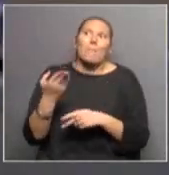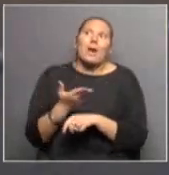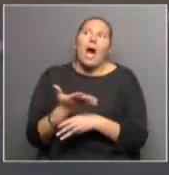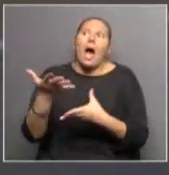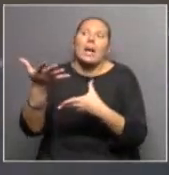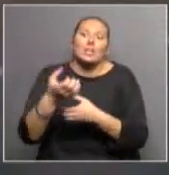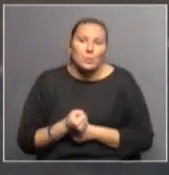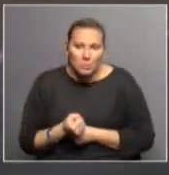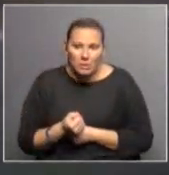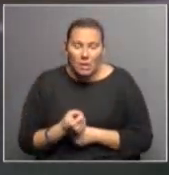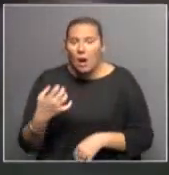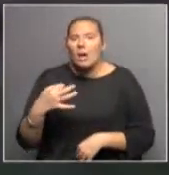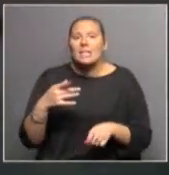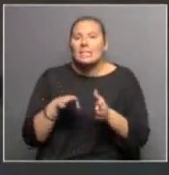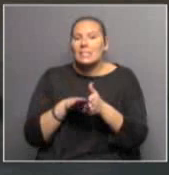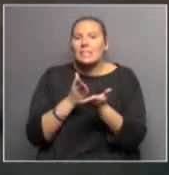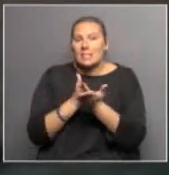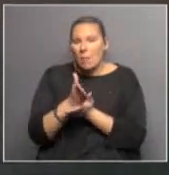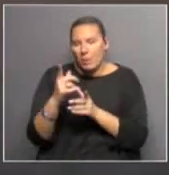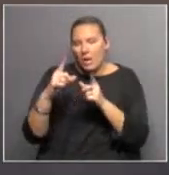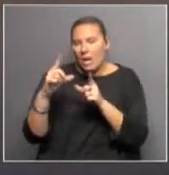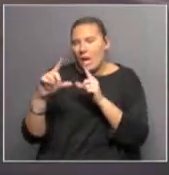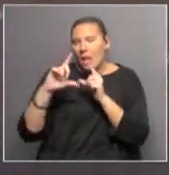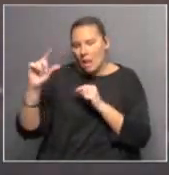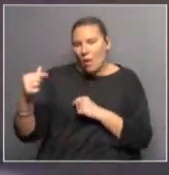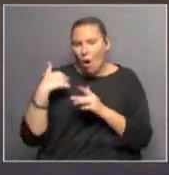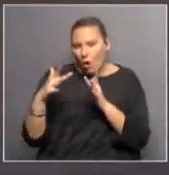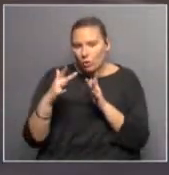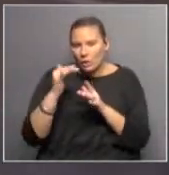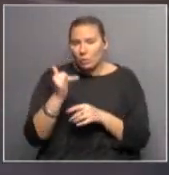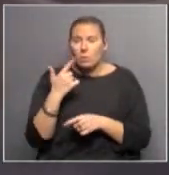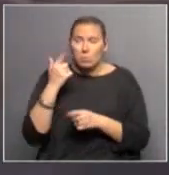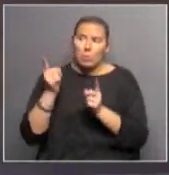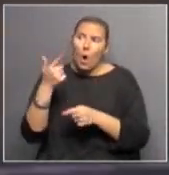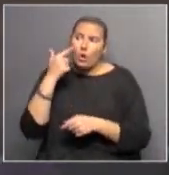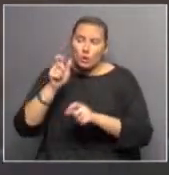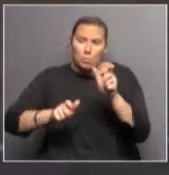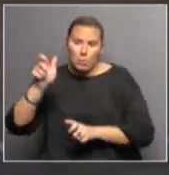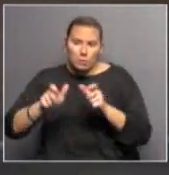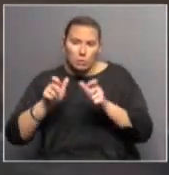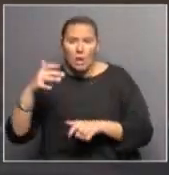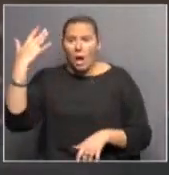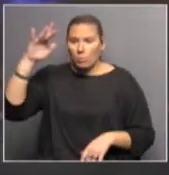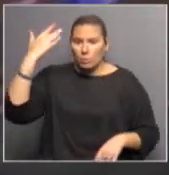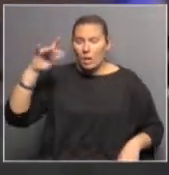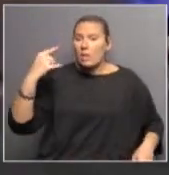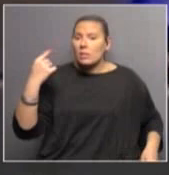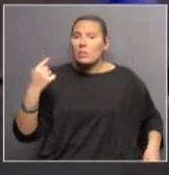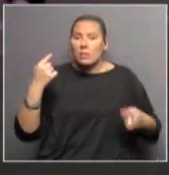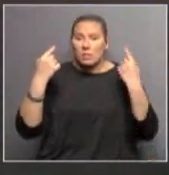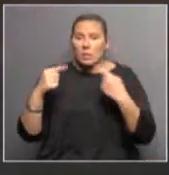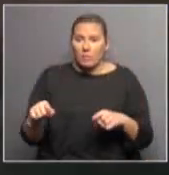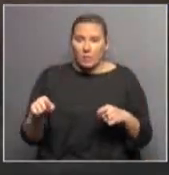decir ayúdame, si bien estaban siempre a distancia, me tenía que manejar sola y bueno, también tratar con gentes, con otro tipo de autoridades, que bueno,